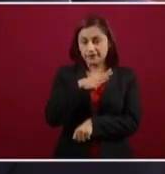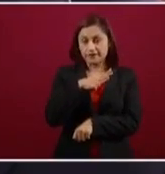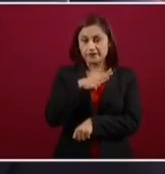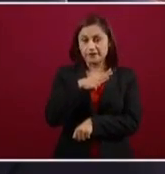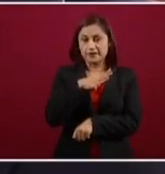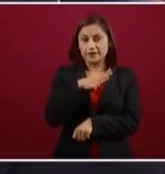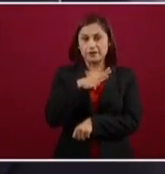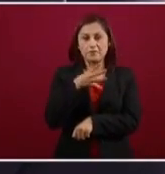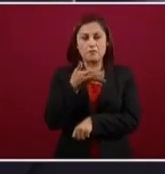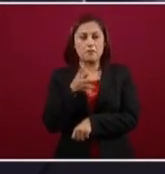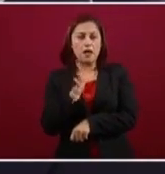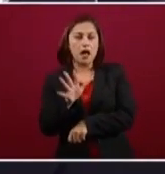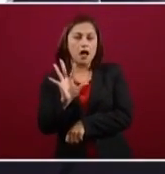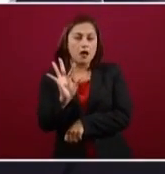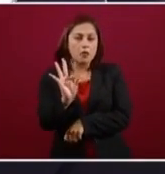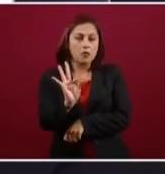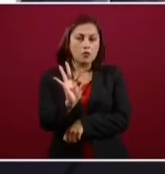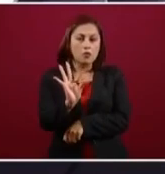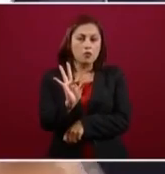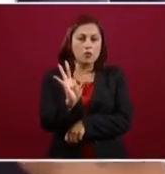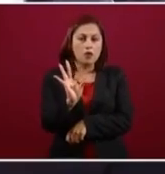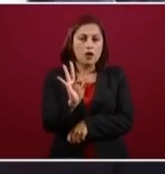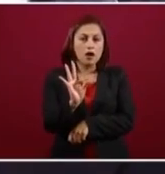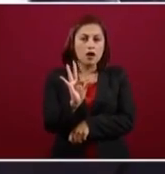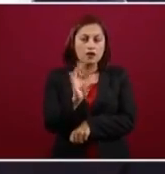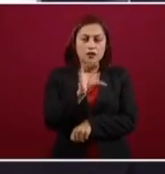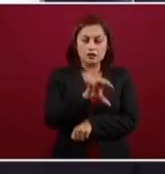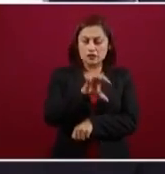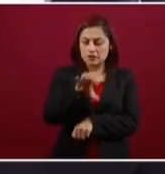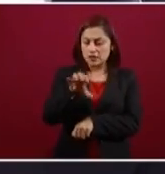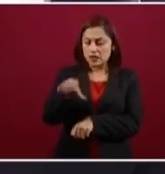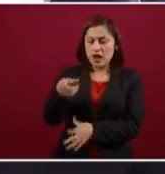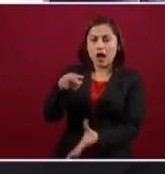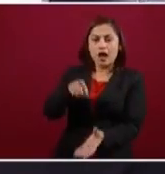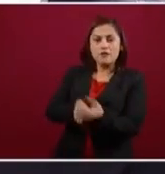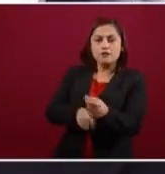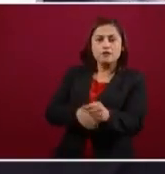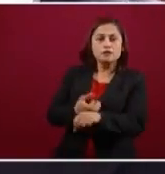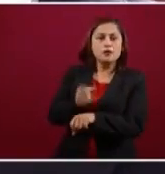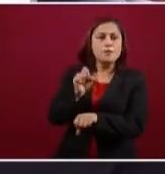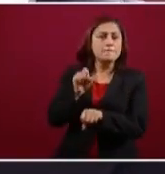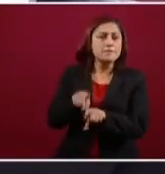hasta 40 delegaciones en un estado.